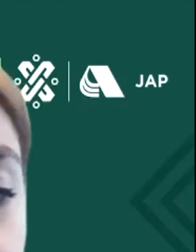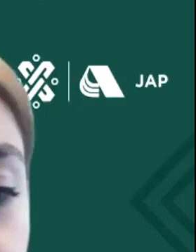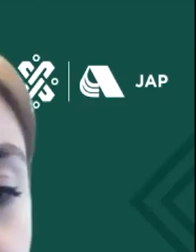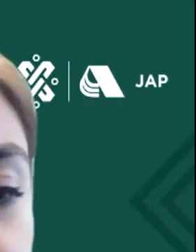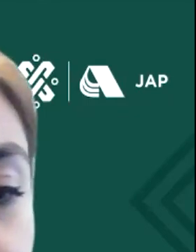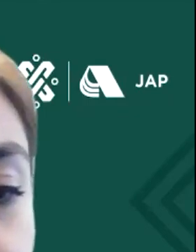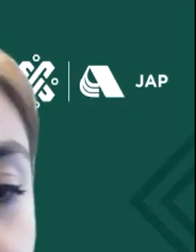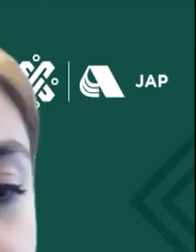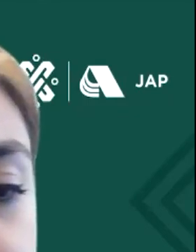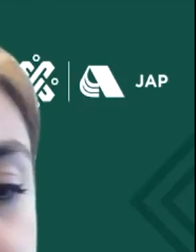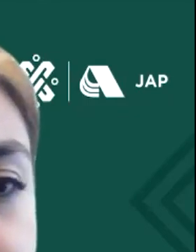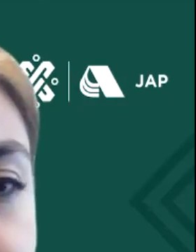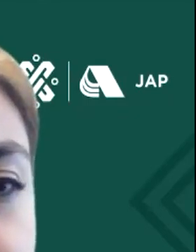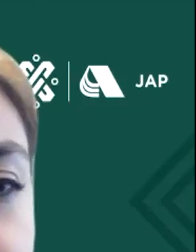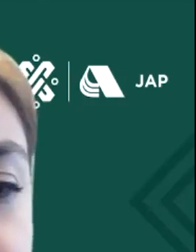renta?